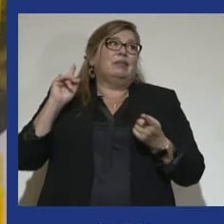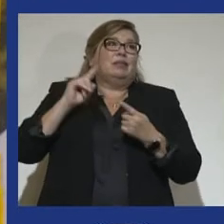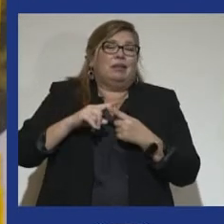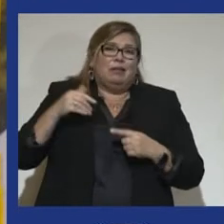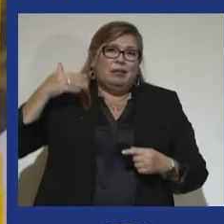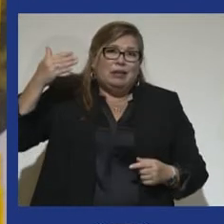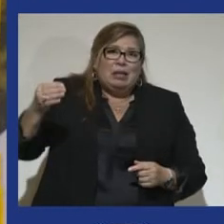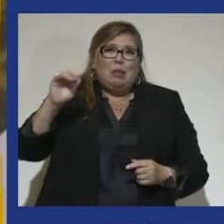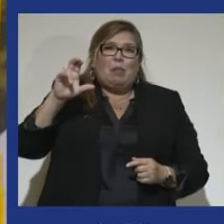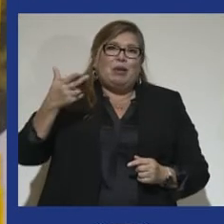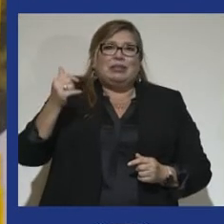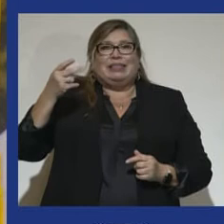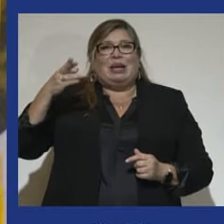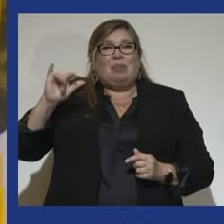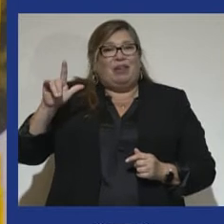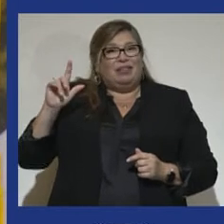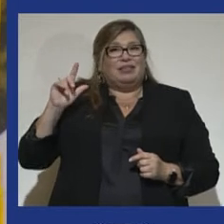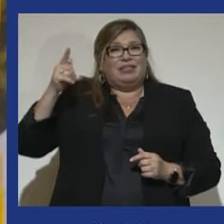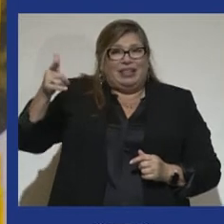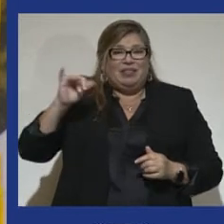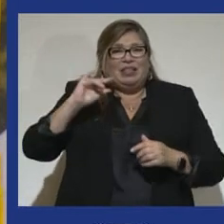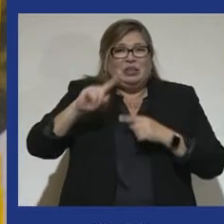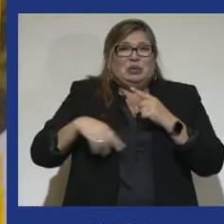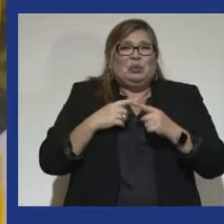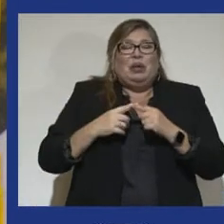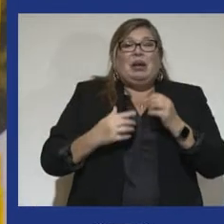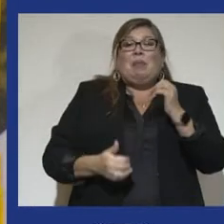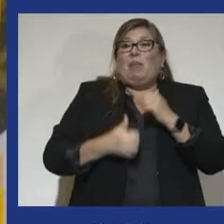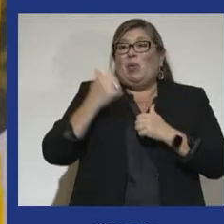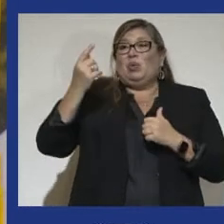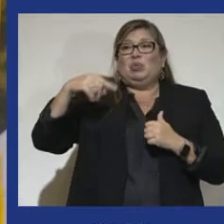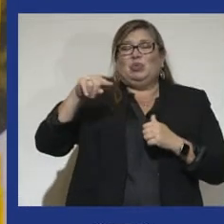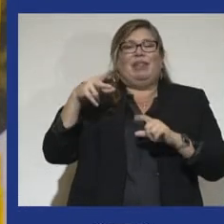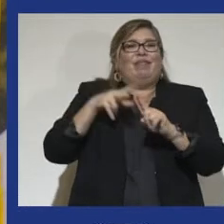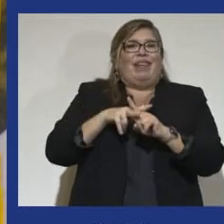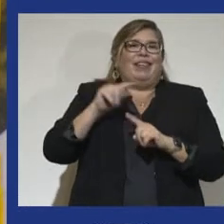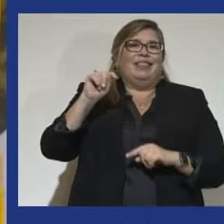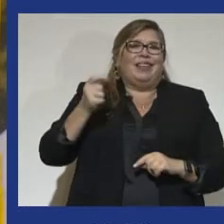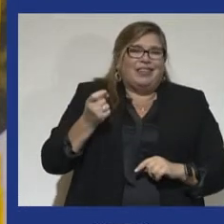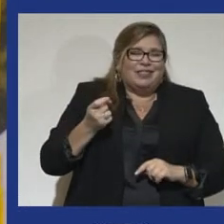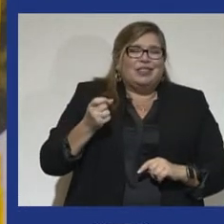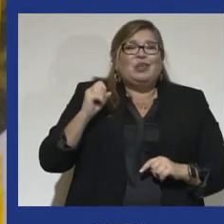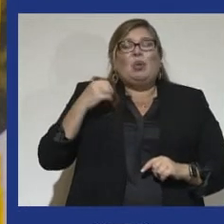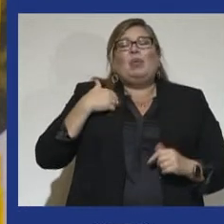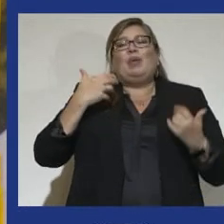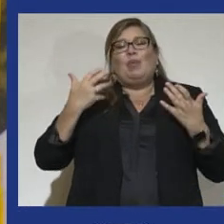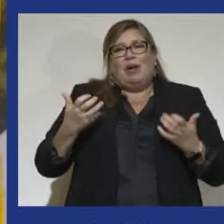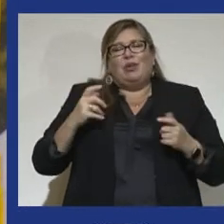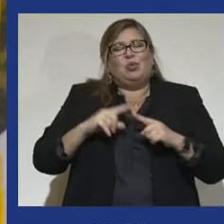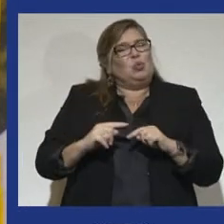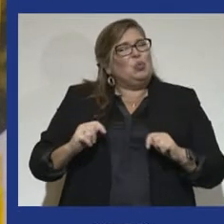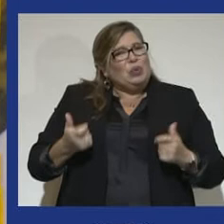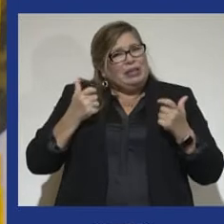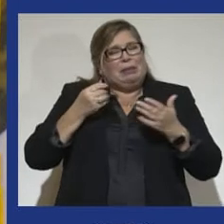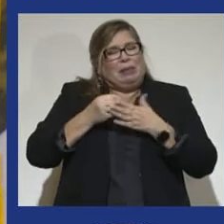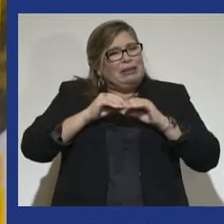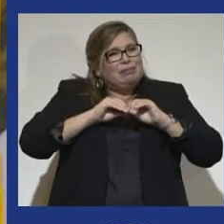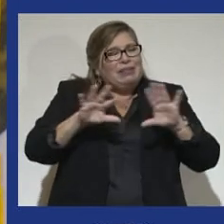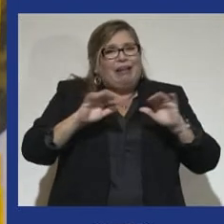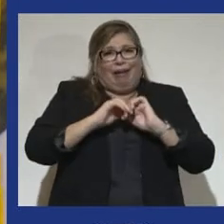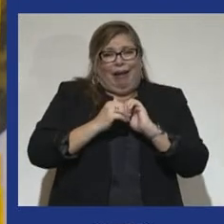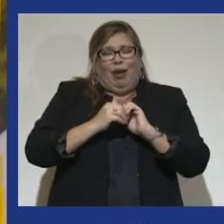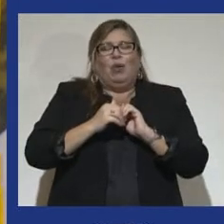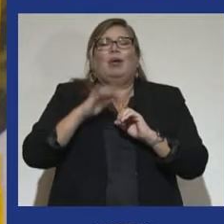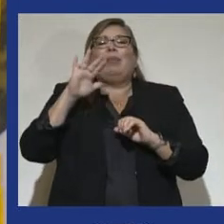sino hasta marzo o abril que es cuando presentan sus declaraciones de impuestos muchos de ellos entonces